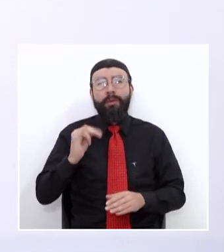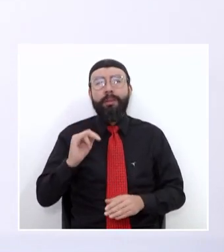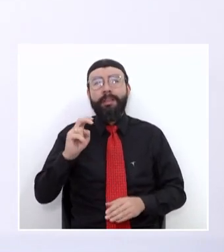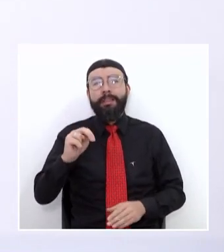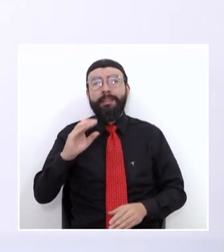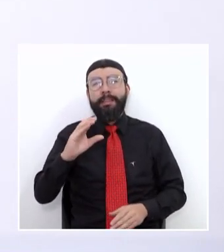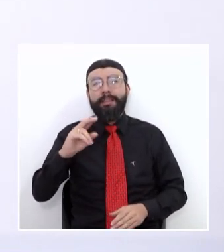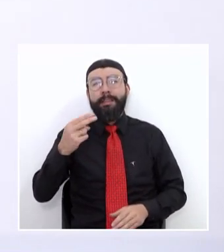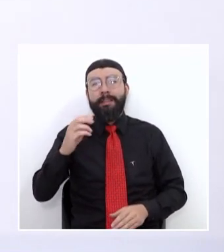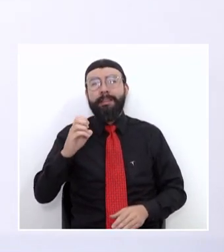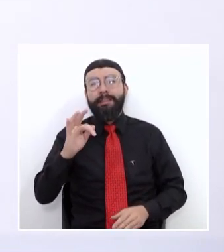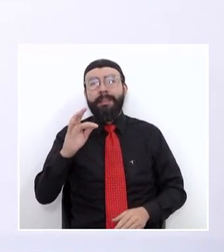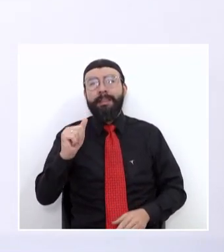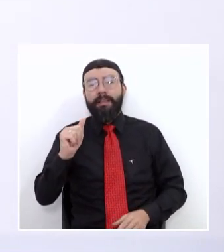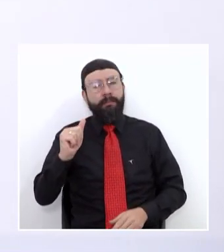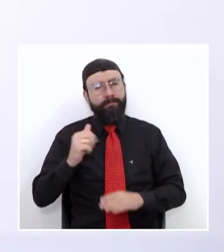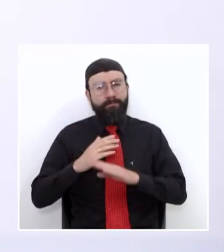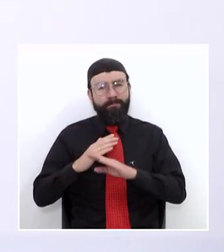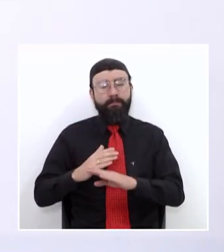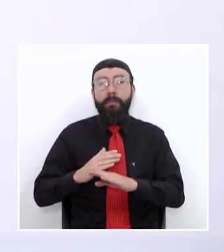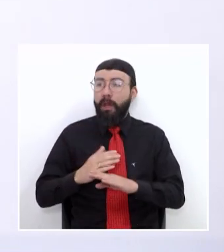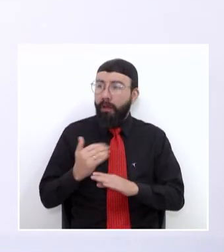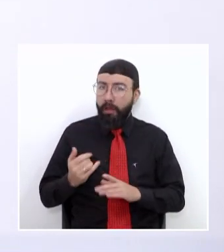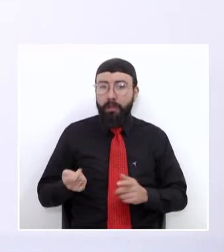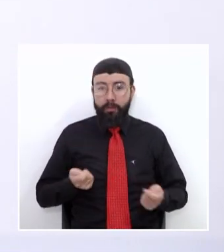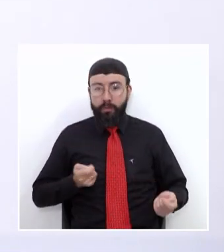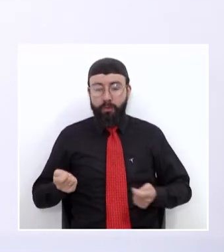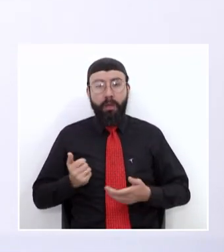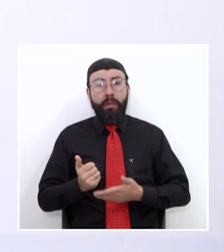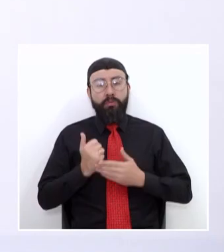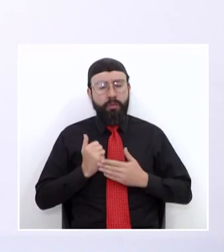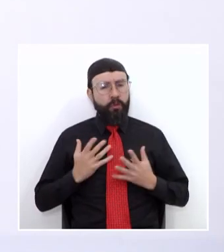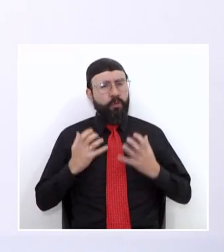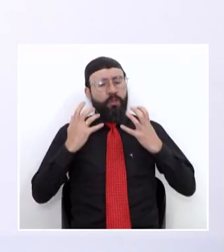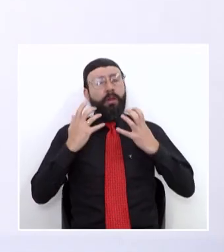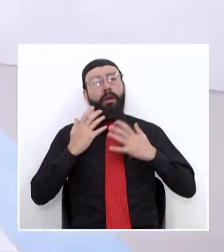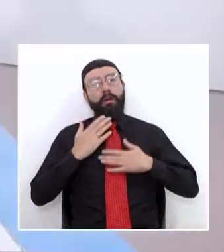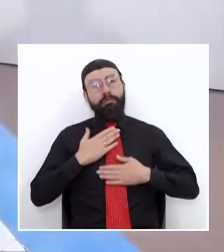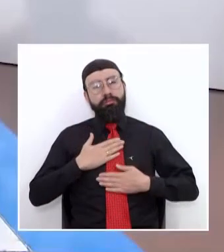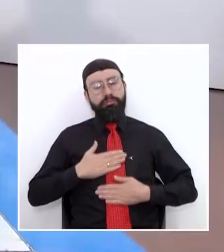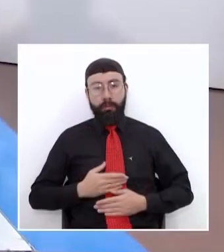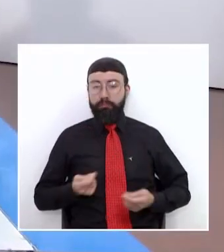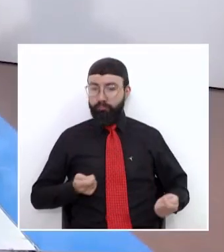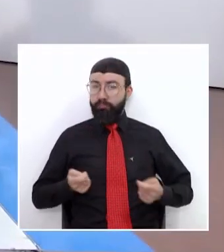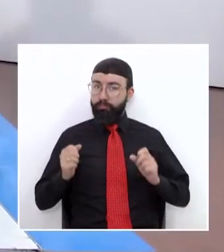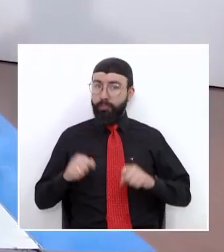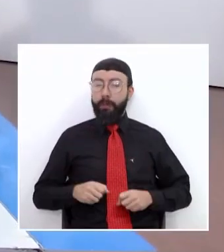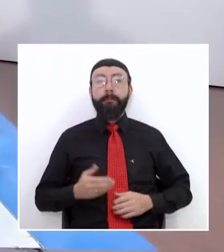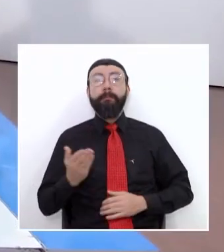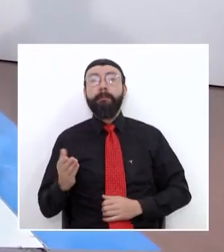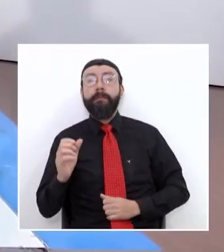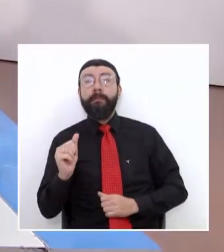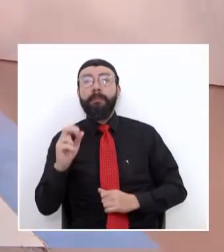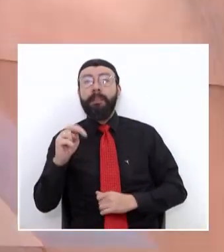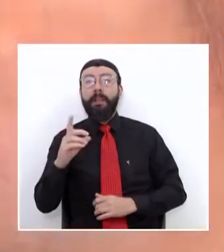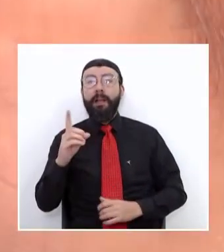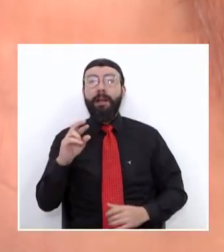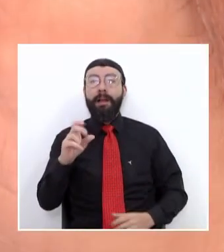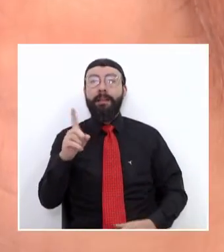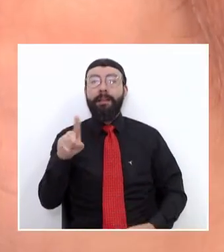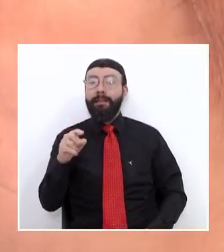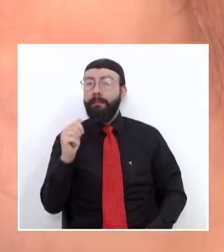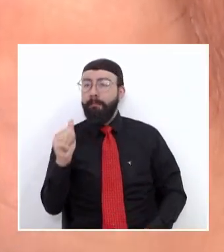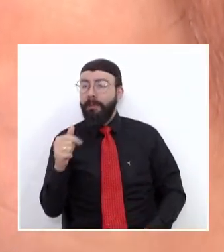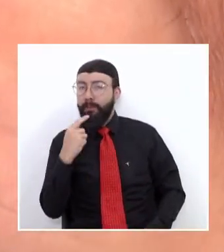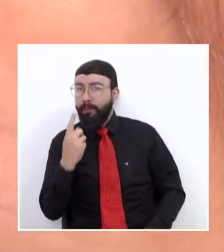consultas, podemos hacer manejo de los niveles de estrés, los niveles de ansiedad. Andrés Felipe Rodríguez, tengo el